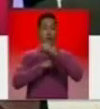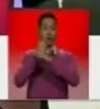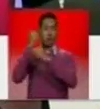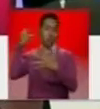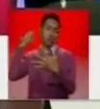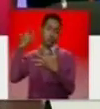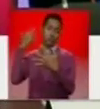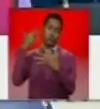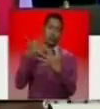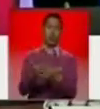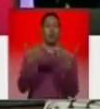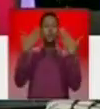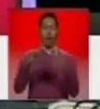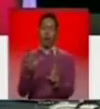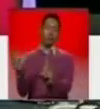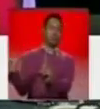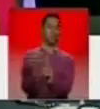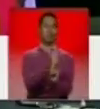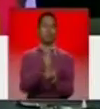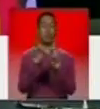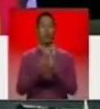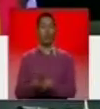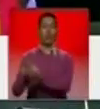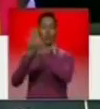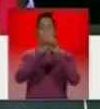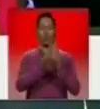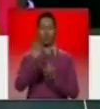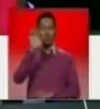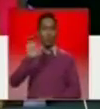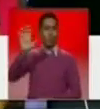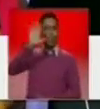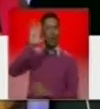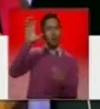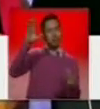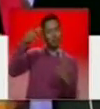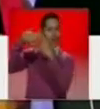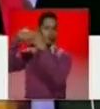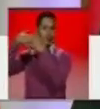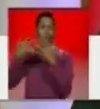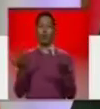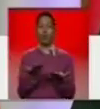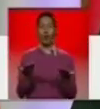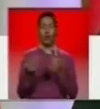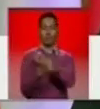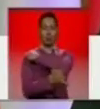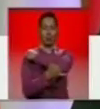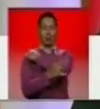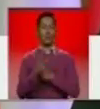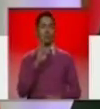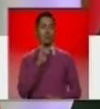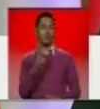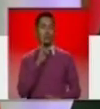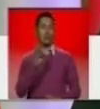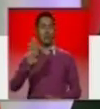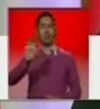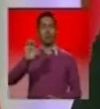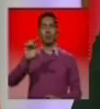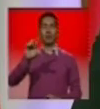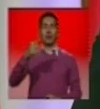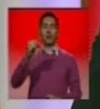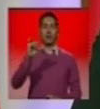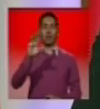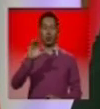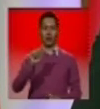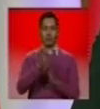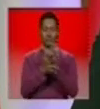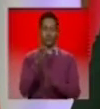Ecuador al acuerdo comercial multipartes con la Unión Europea, que se concretó este viernes en Bélgica. Creará un